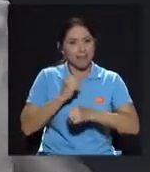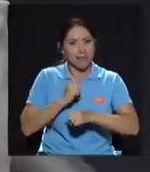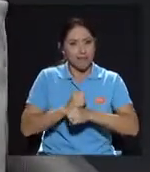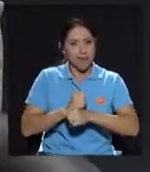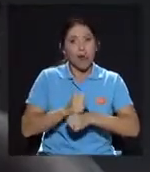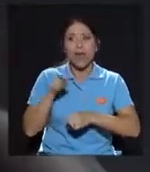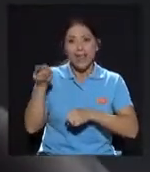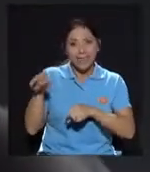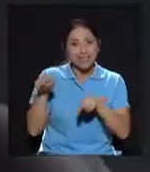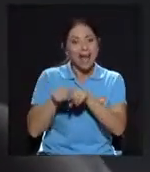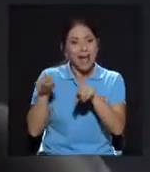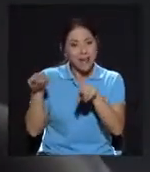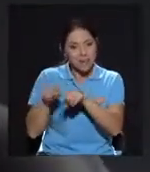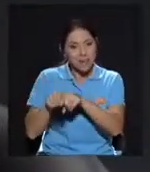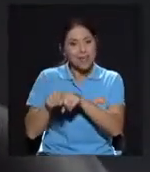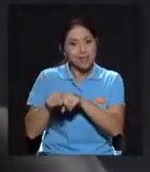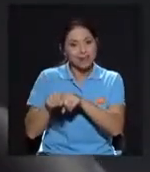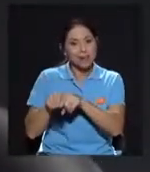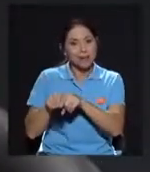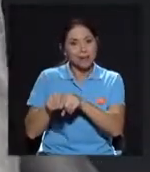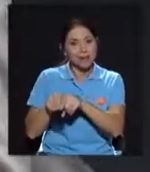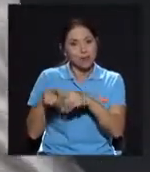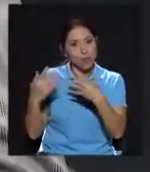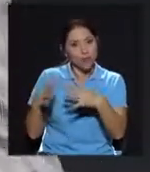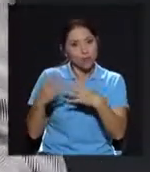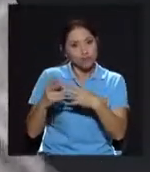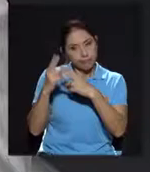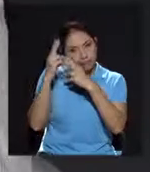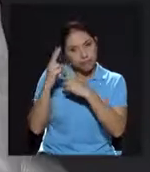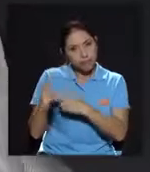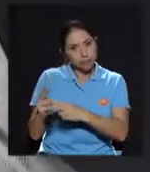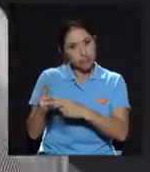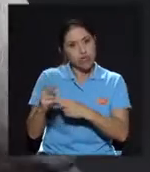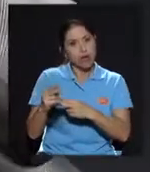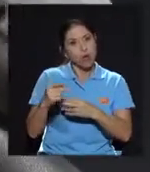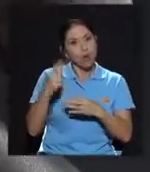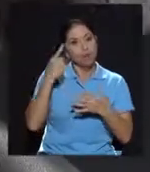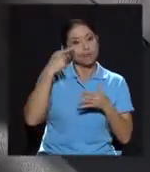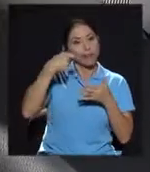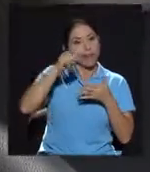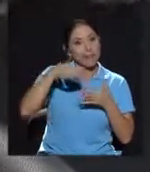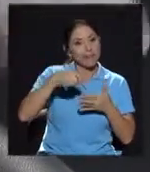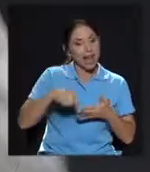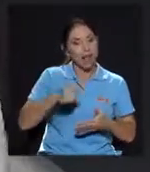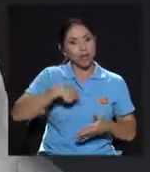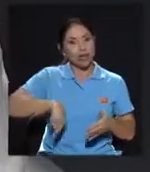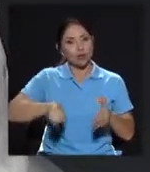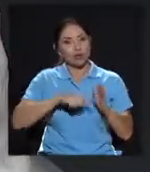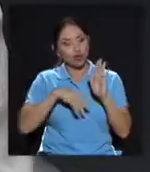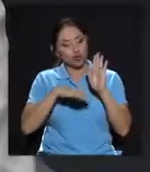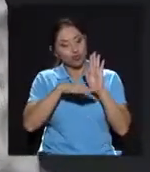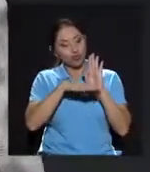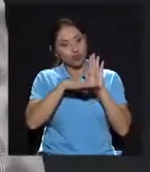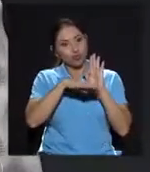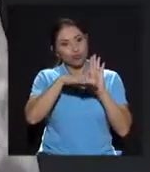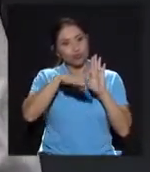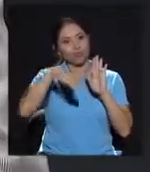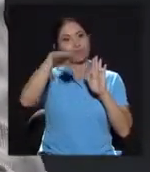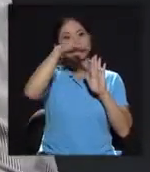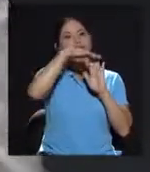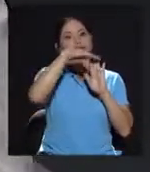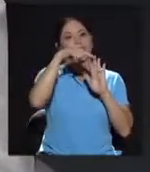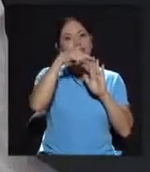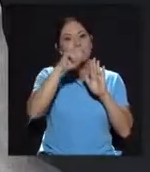también honrado con calificarnos en el top era calificado de primeros entonces